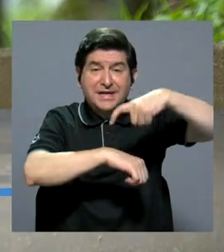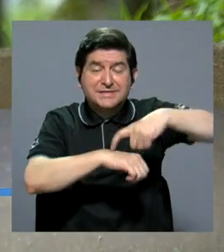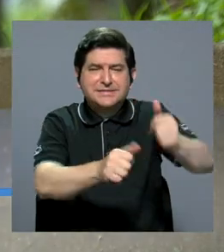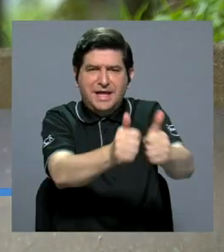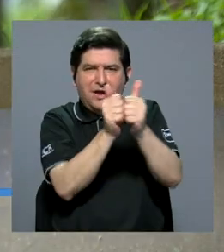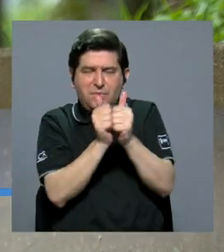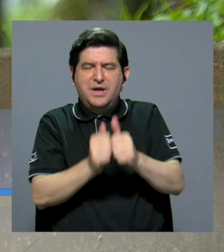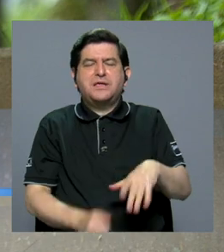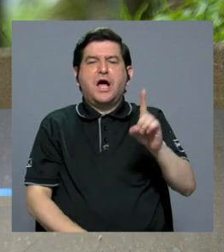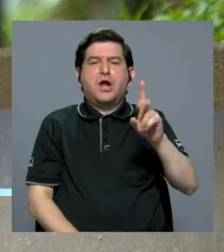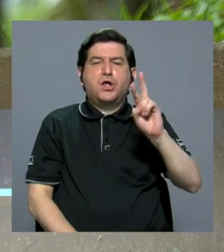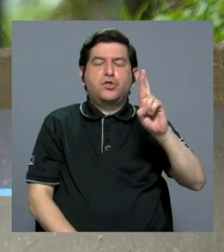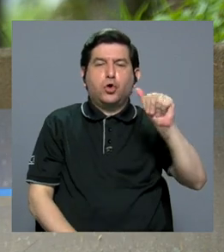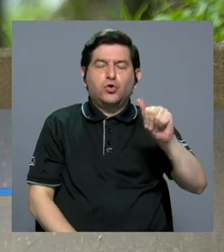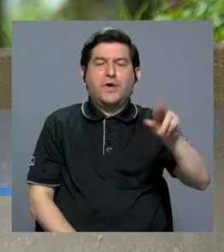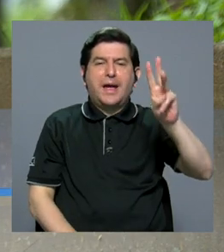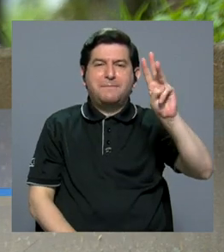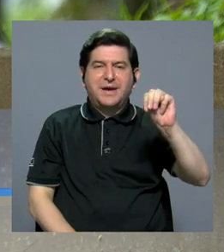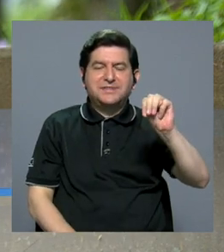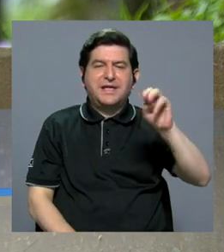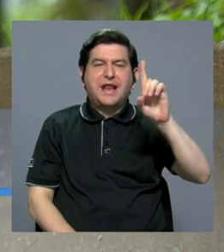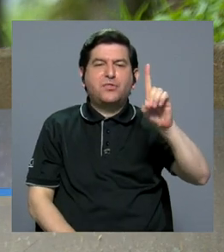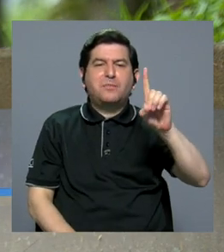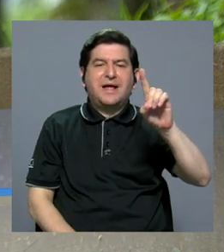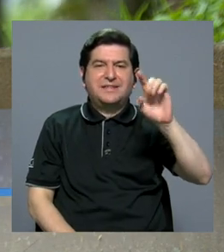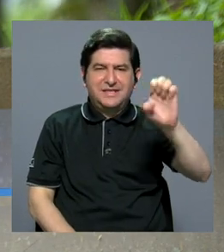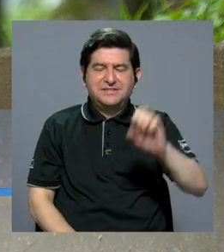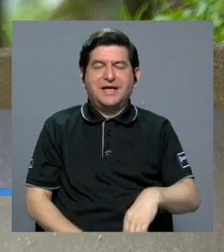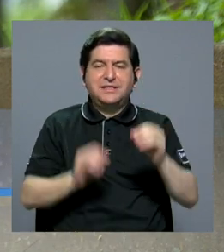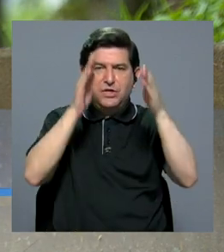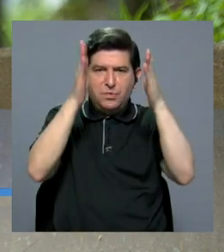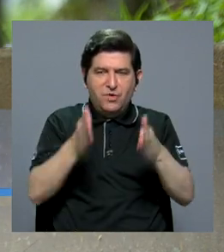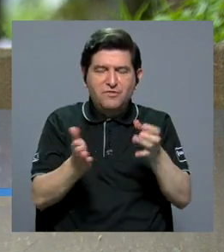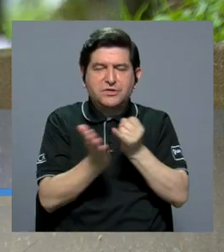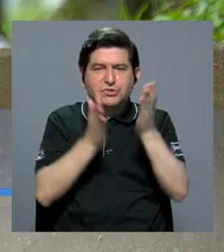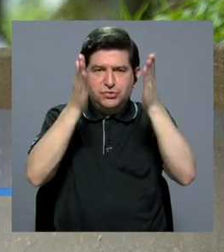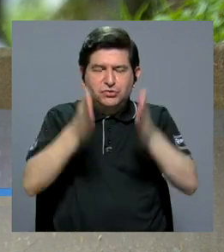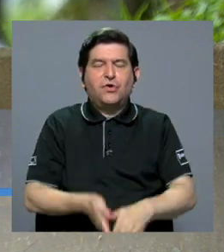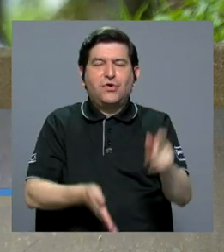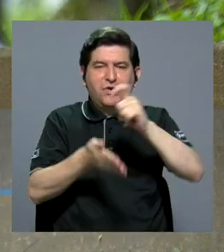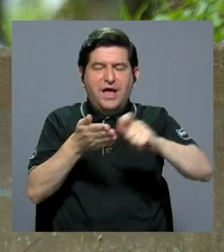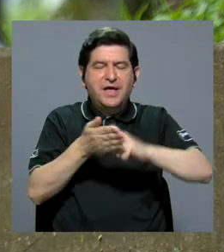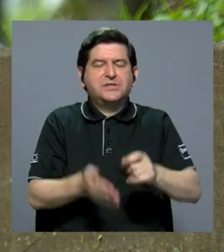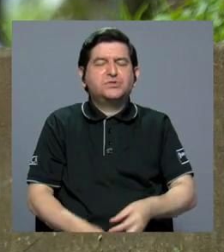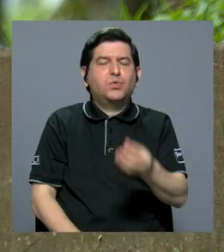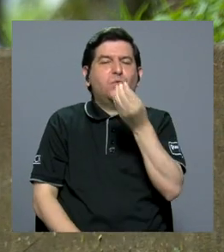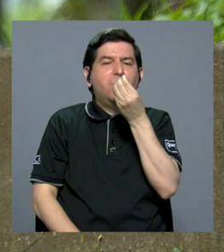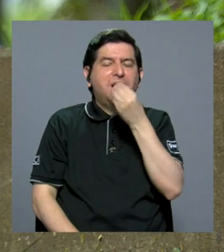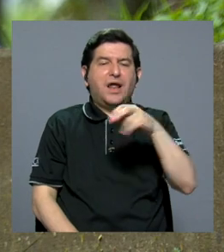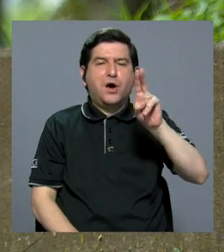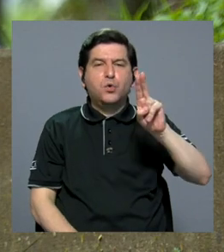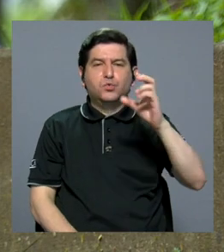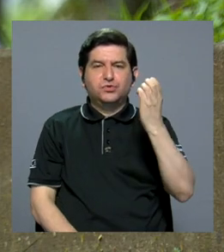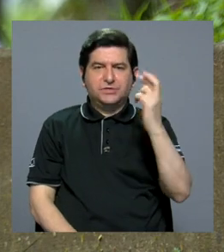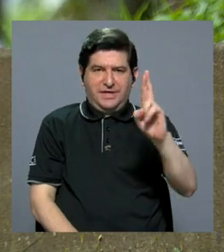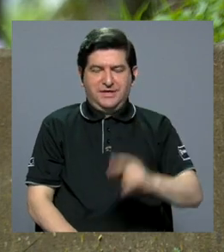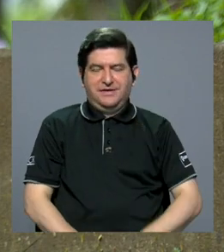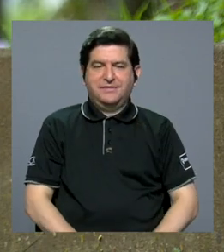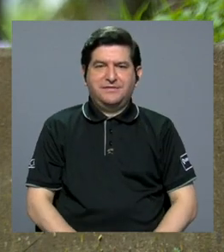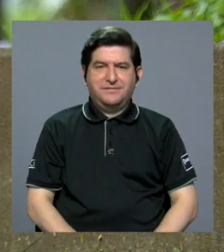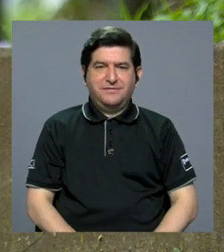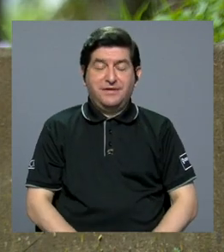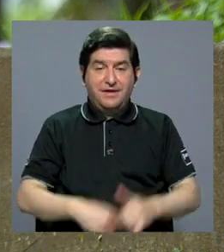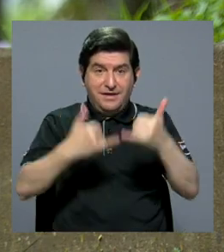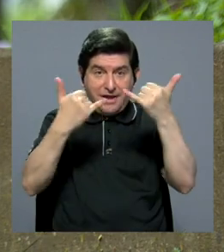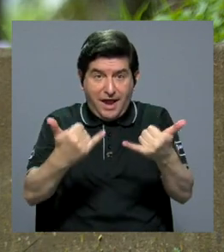En ese momento me acompaña la doctora Marcela Dumandi Echandi. Ella es docente e investigadora de la Escuela de Nutrición de la Universidad de Costa